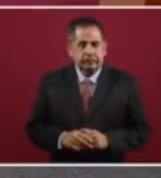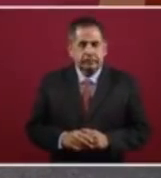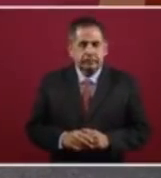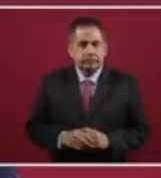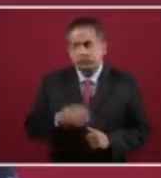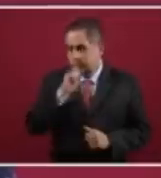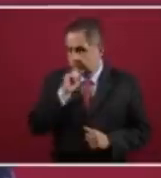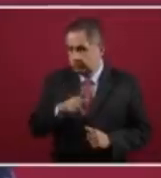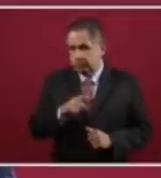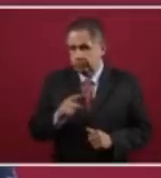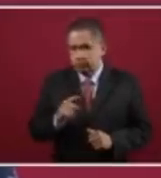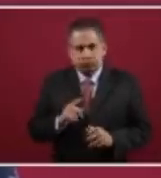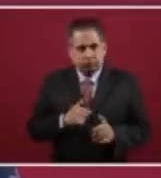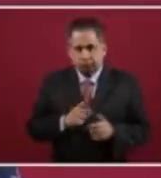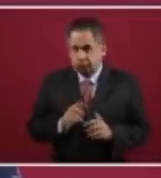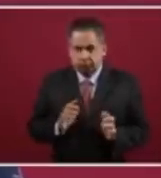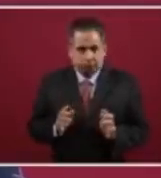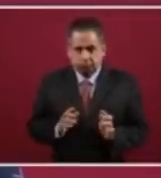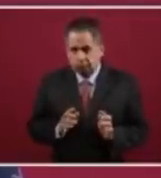voy a estar